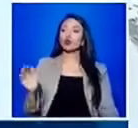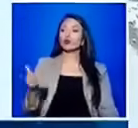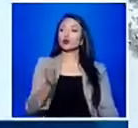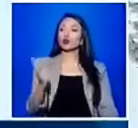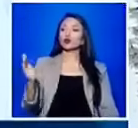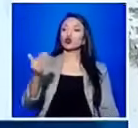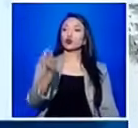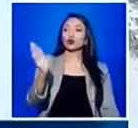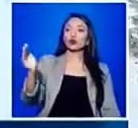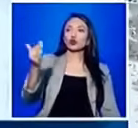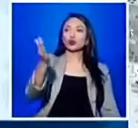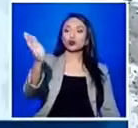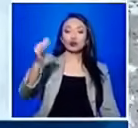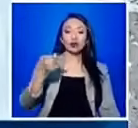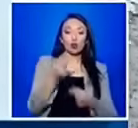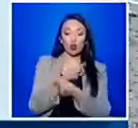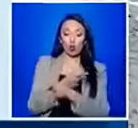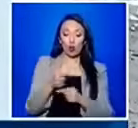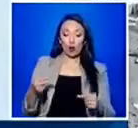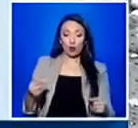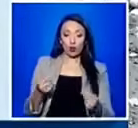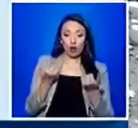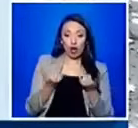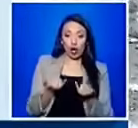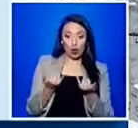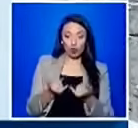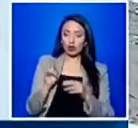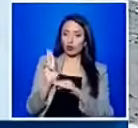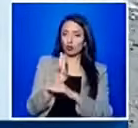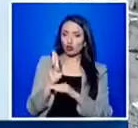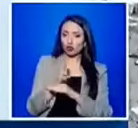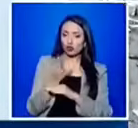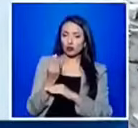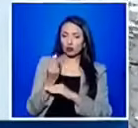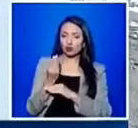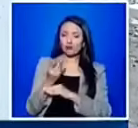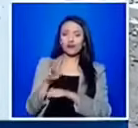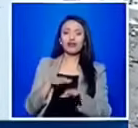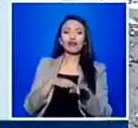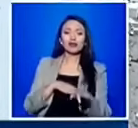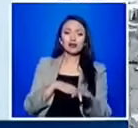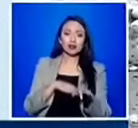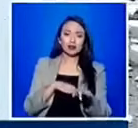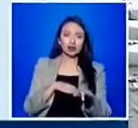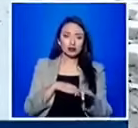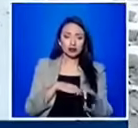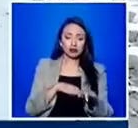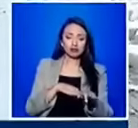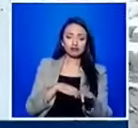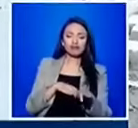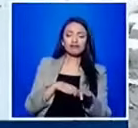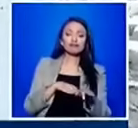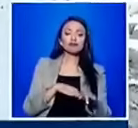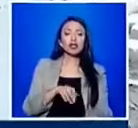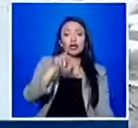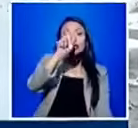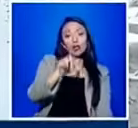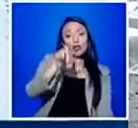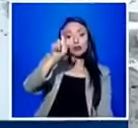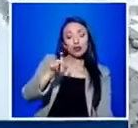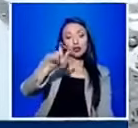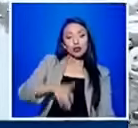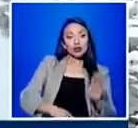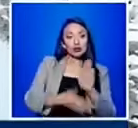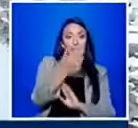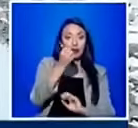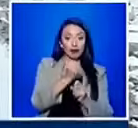Guápulo, la tradicional vía que ahora está siendo muy utilizada por todo el tránsito vehicular que avanza hacia la capital, personas que van a trabajar,